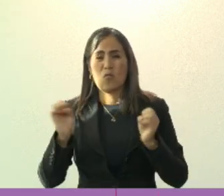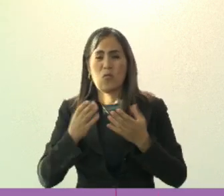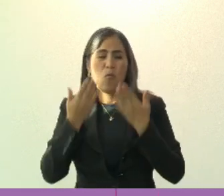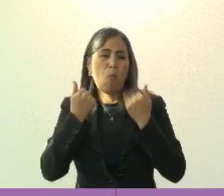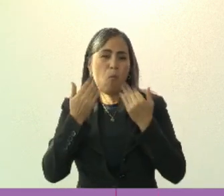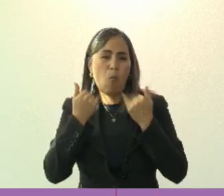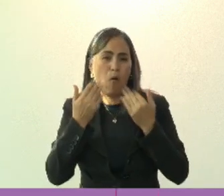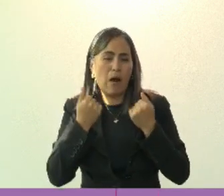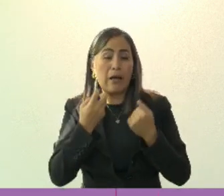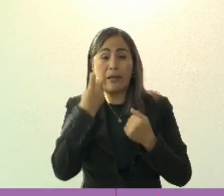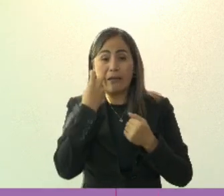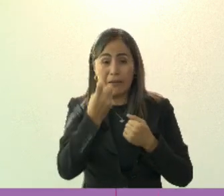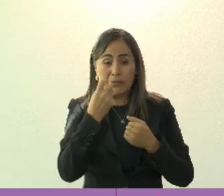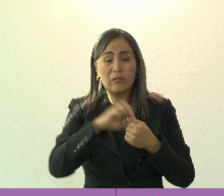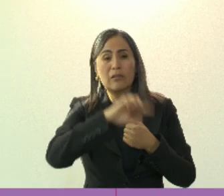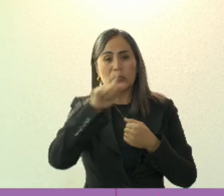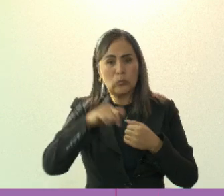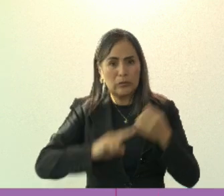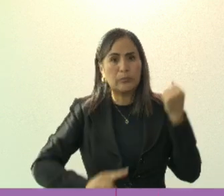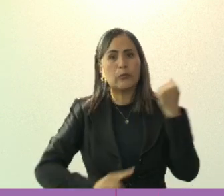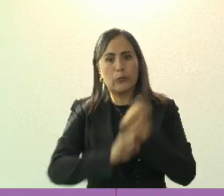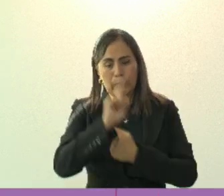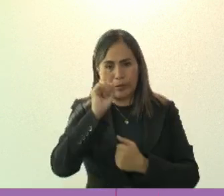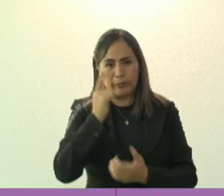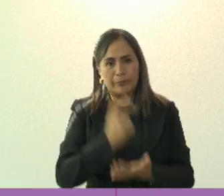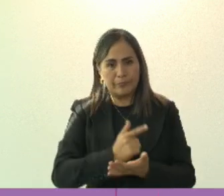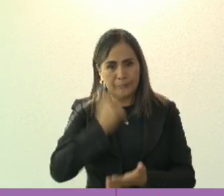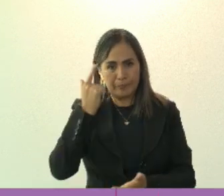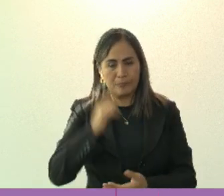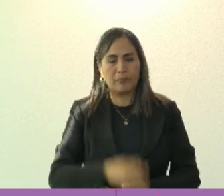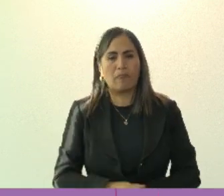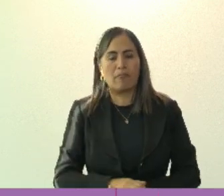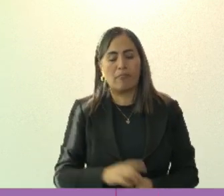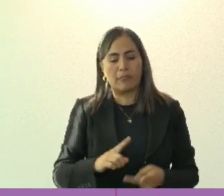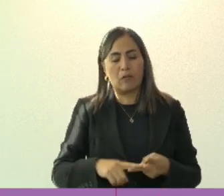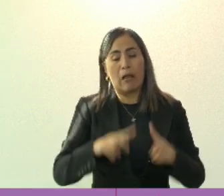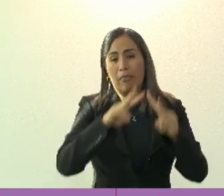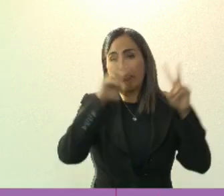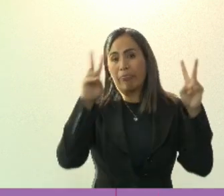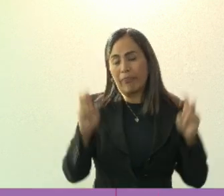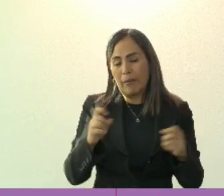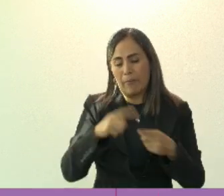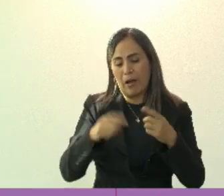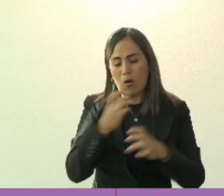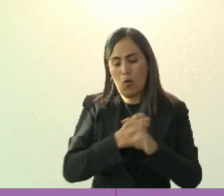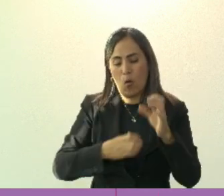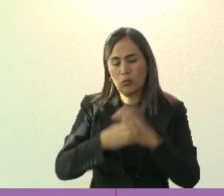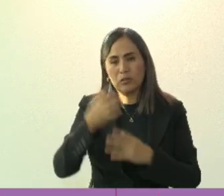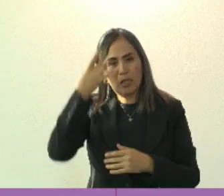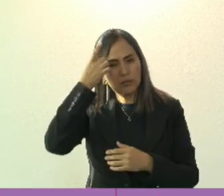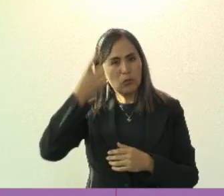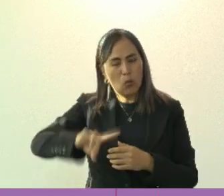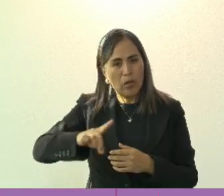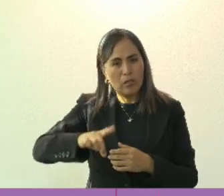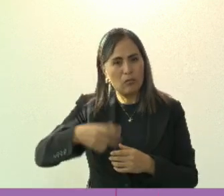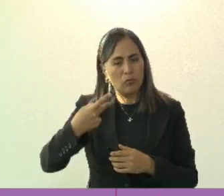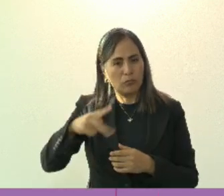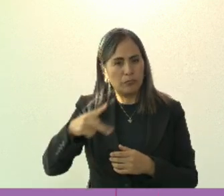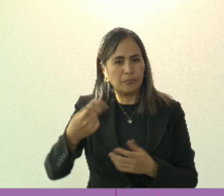momento es cuando empiezo a tener ese gran problema. En el tema patrimonial no se diga. ¿Cuántas instituciones